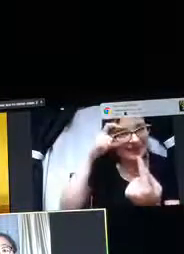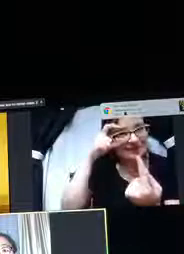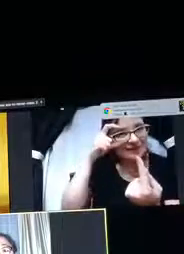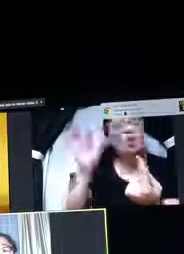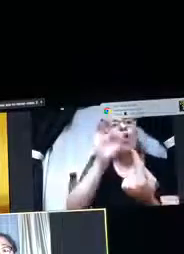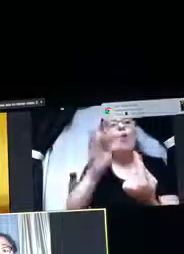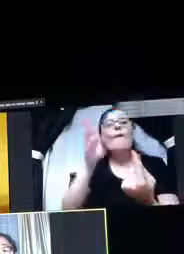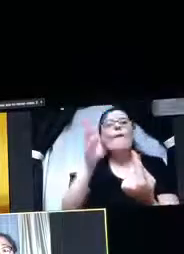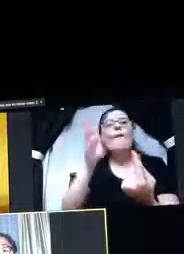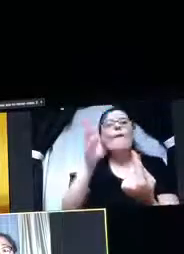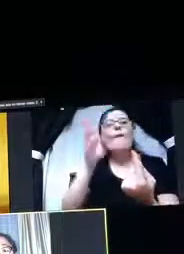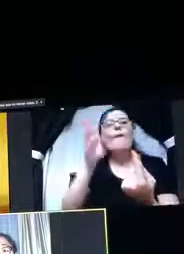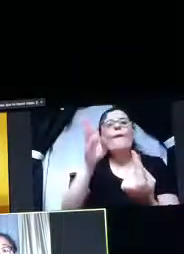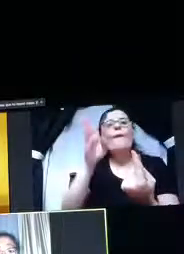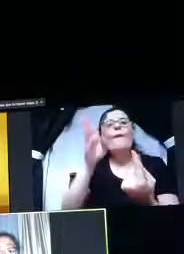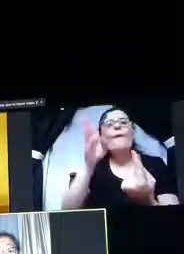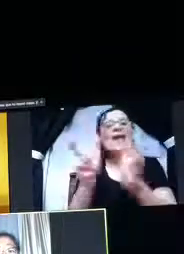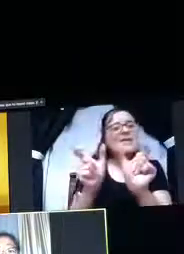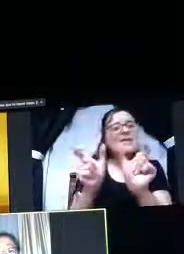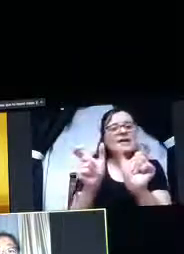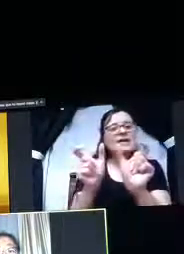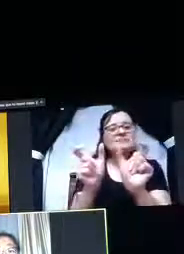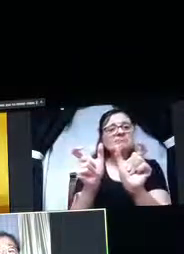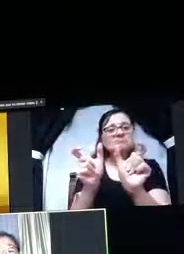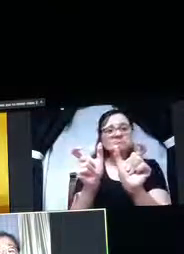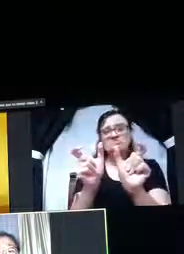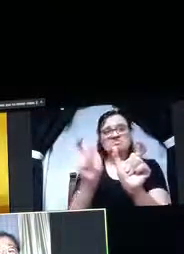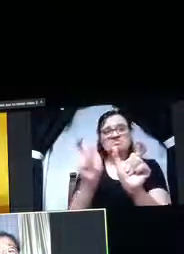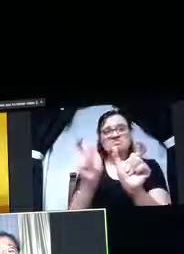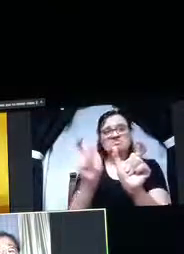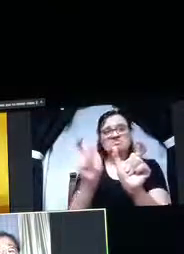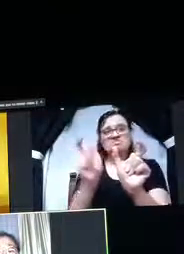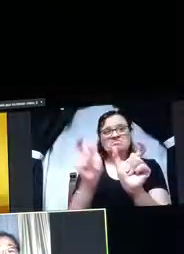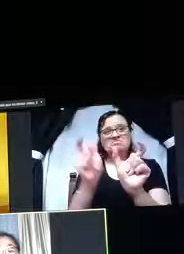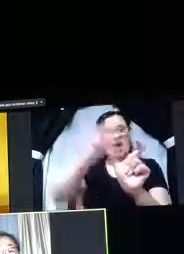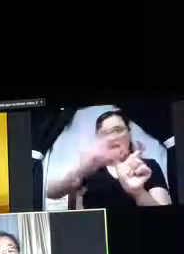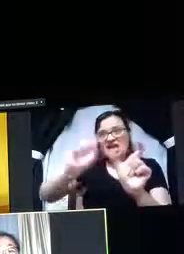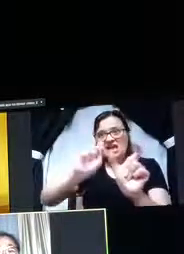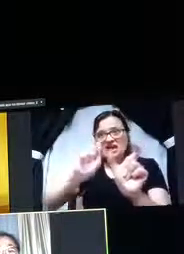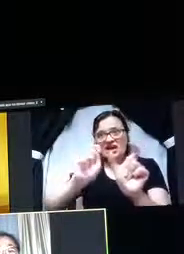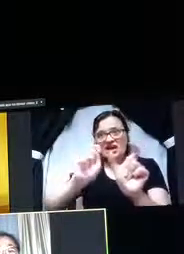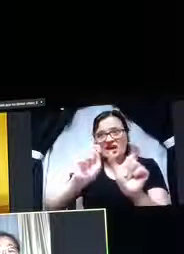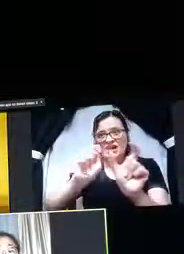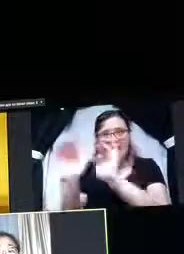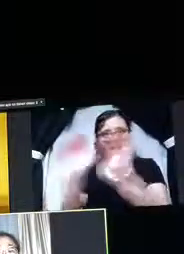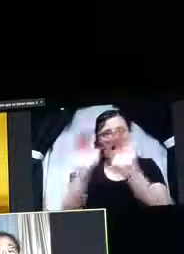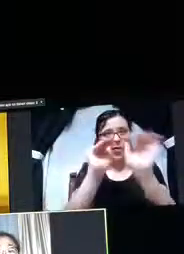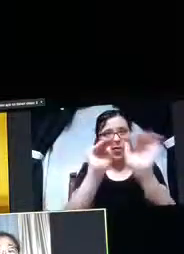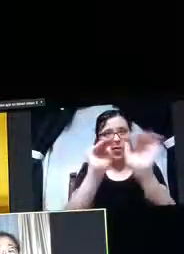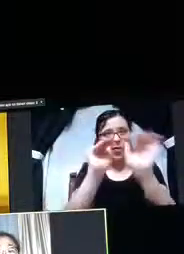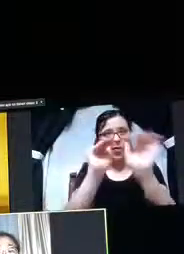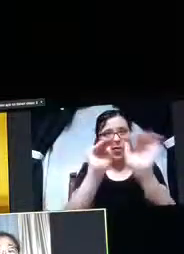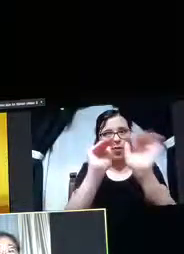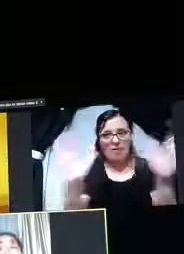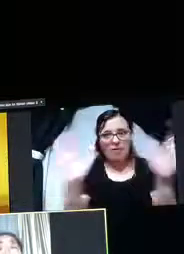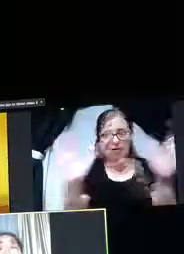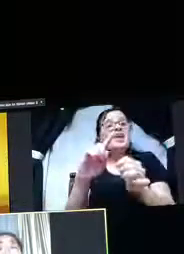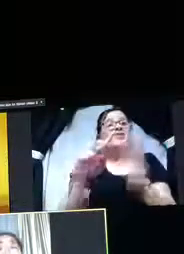bien hipocúsica, hay posibilidades para que chicos que no tengan características del hipocúsico